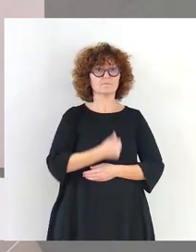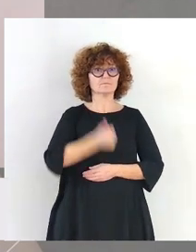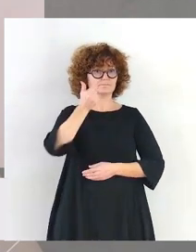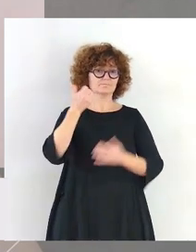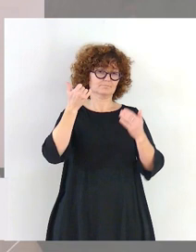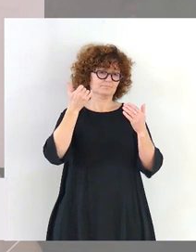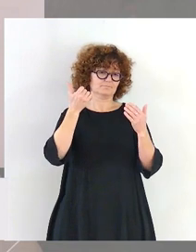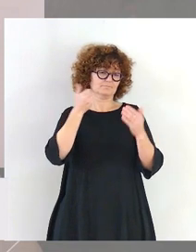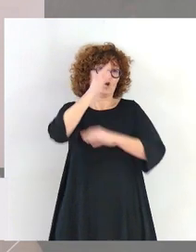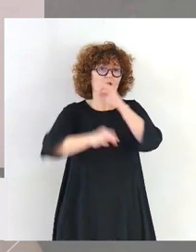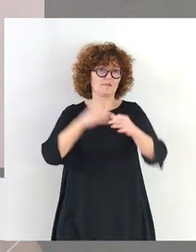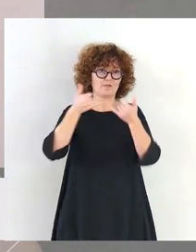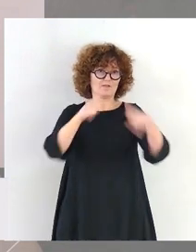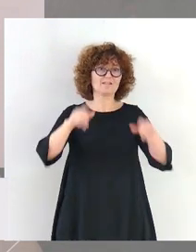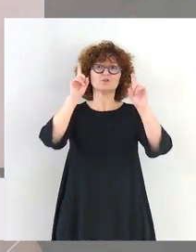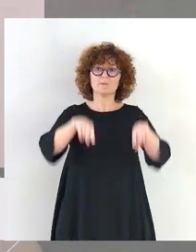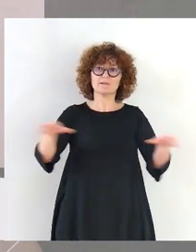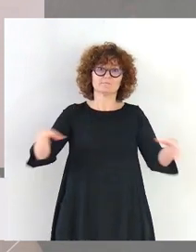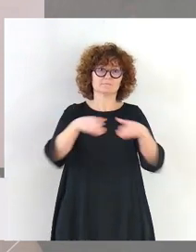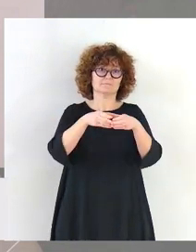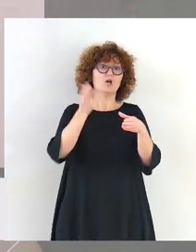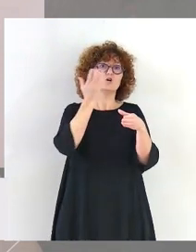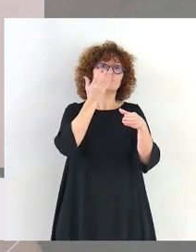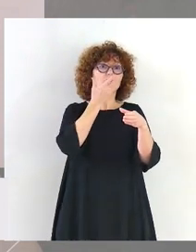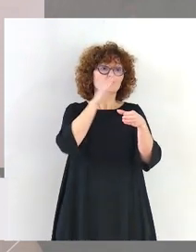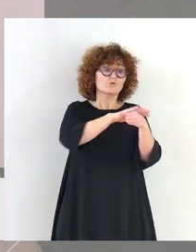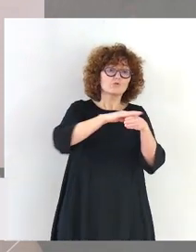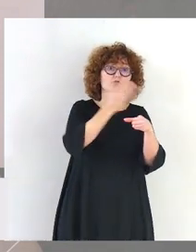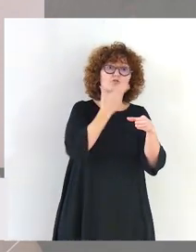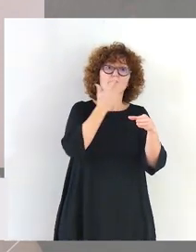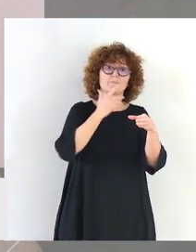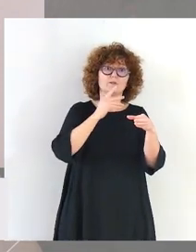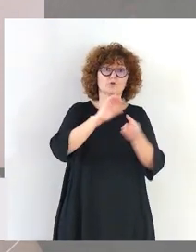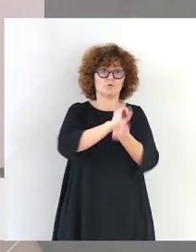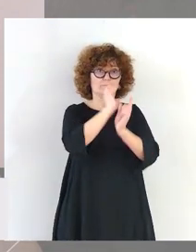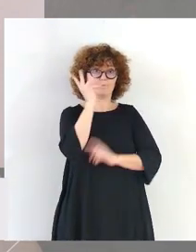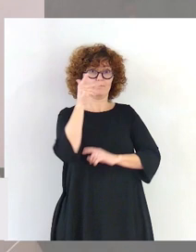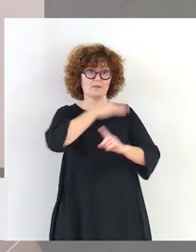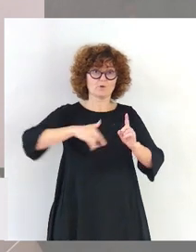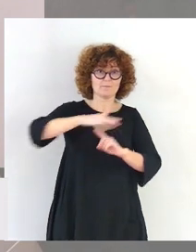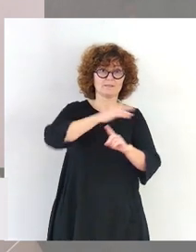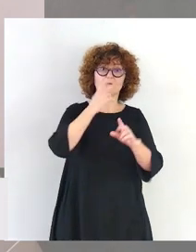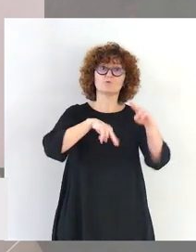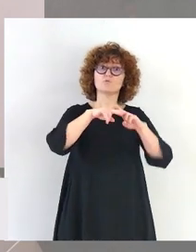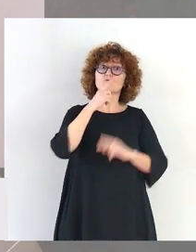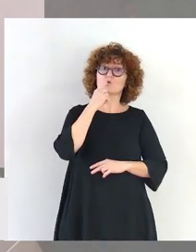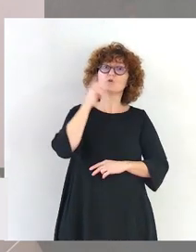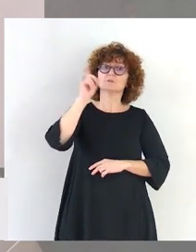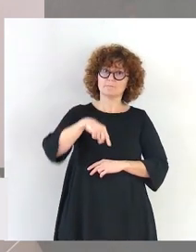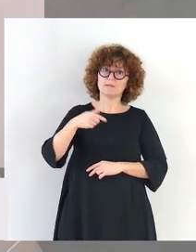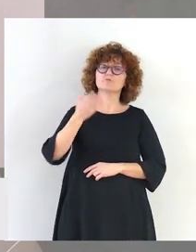acto y gracias a los equipos área de conocimiento de medio ambiente de Cruz Roja de conocimiento de